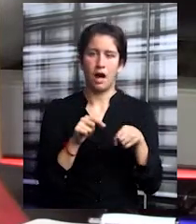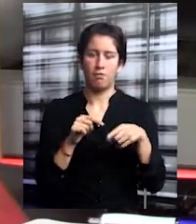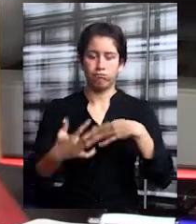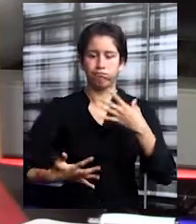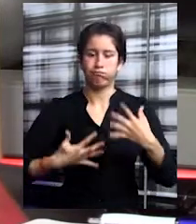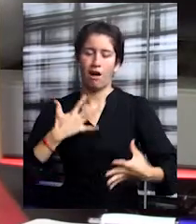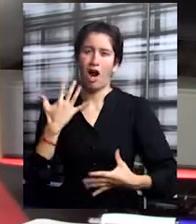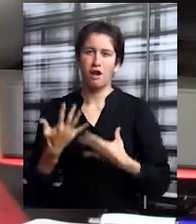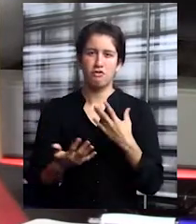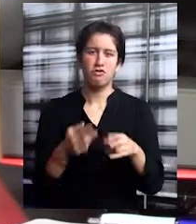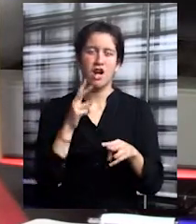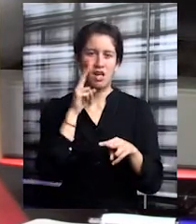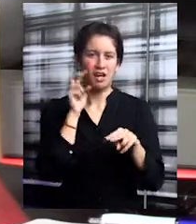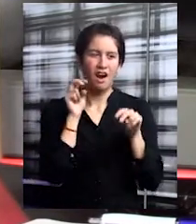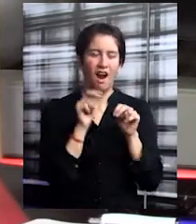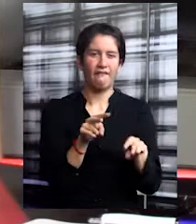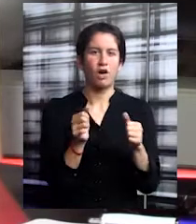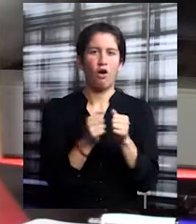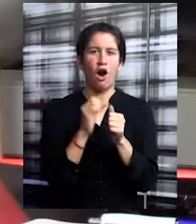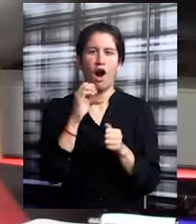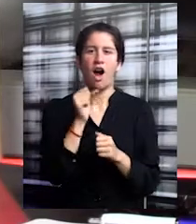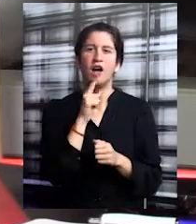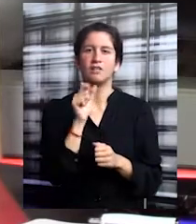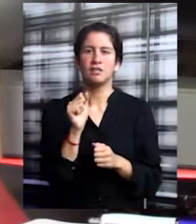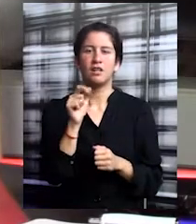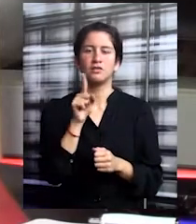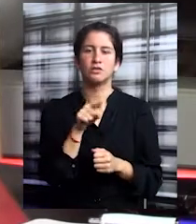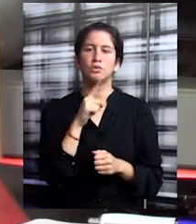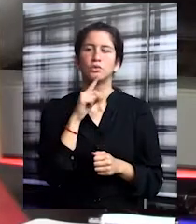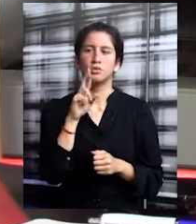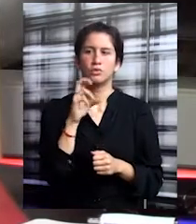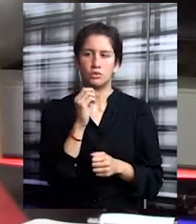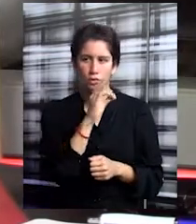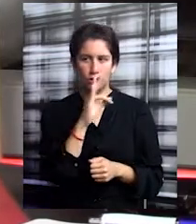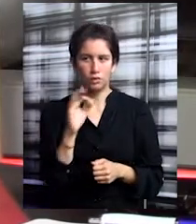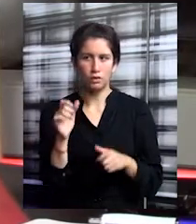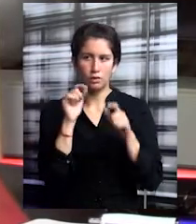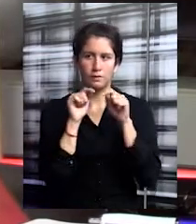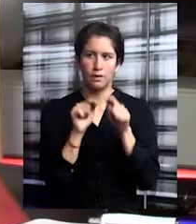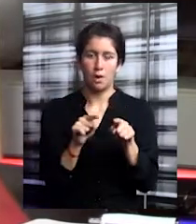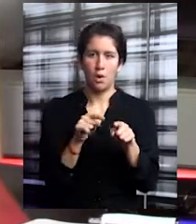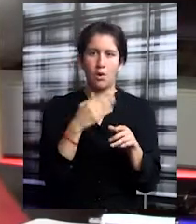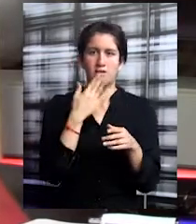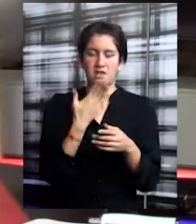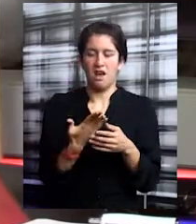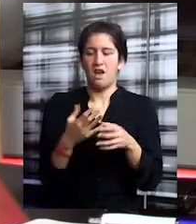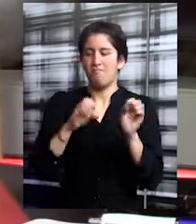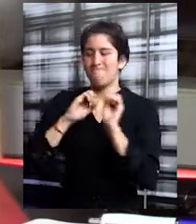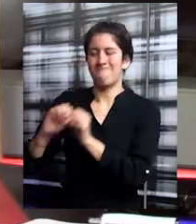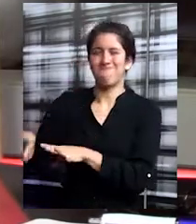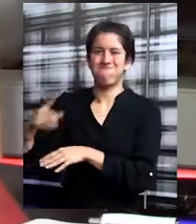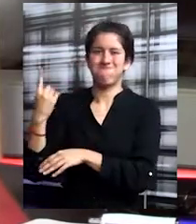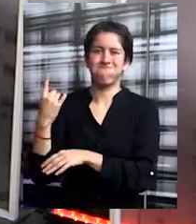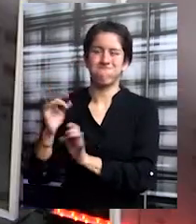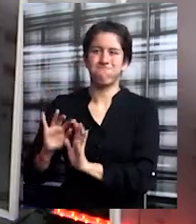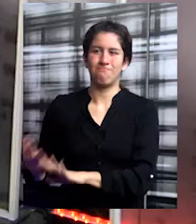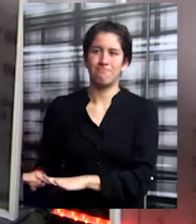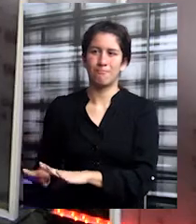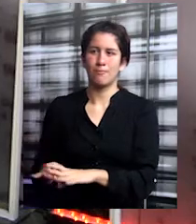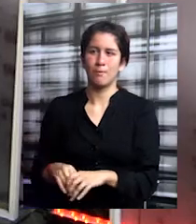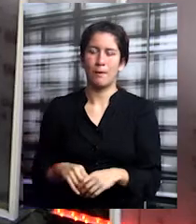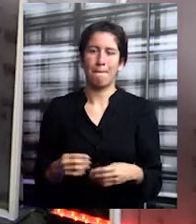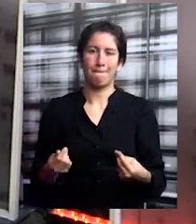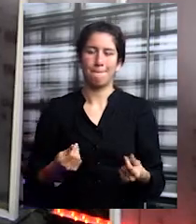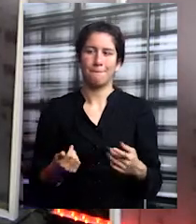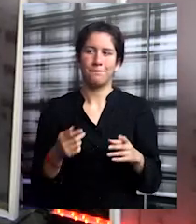que ver con la catástrofe propiamente tal. O sea, ese es el grado de desamparo que tenemos nosotros. Y cuando hablamos de grado de catástrofe, nosotros vemos, por ejemplo, la noticia y vemos